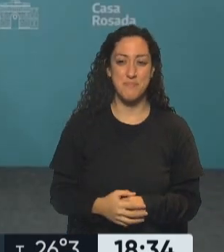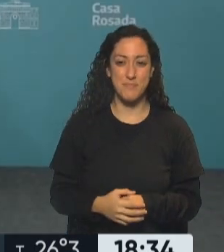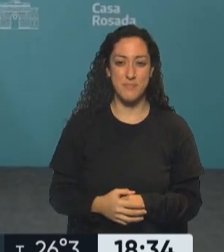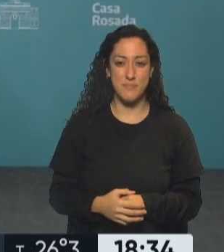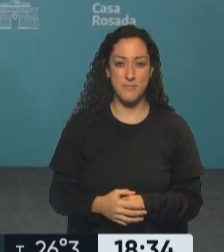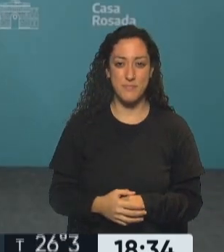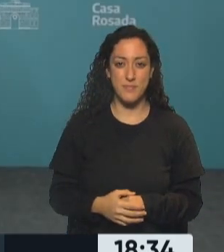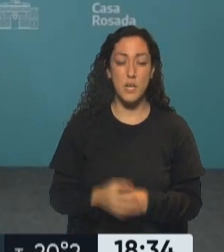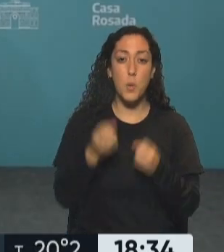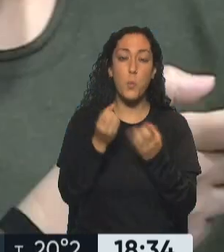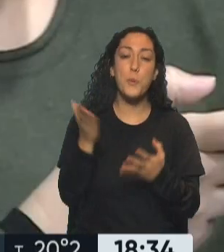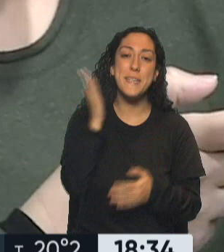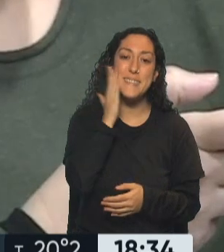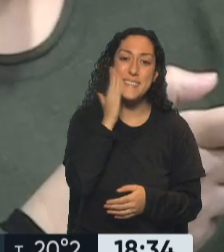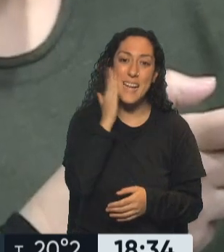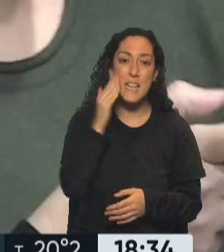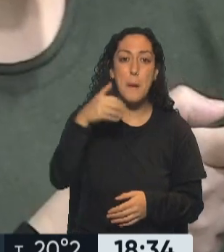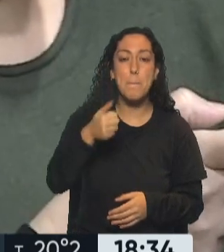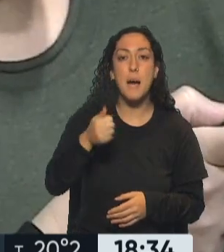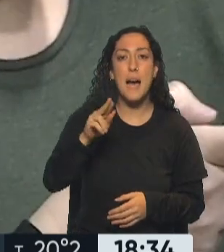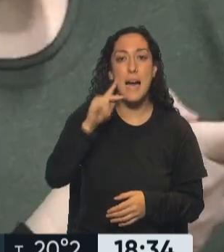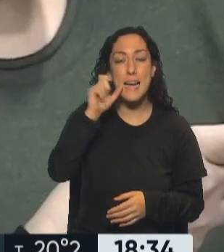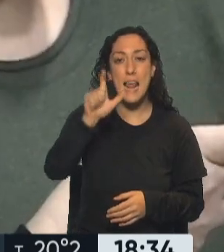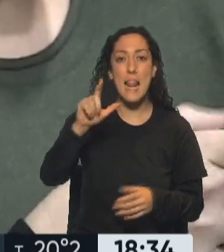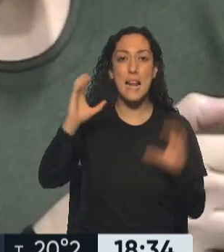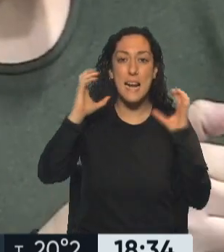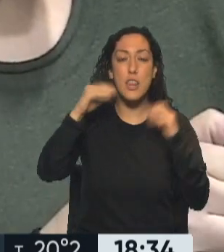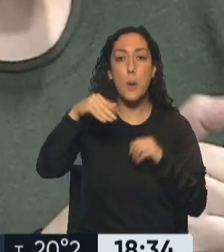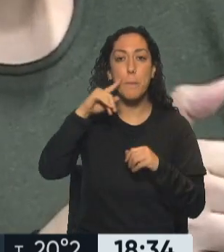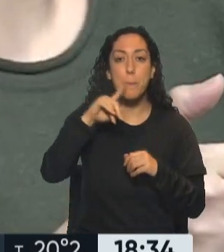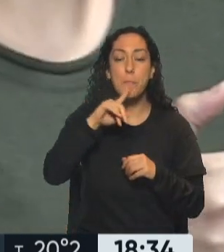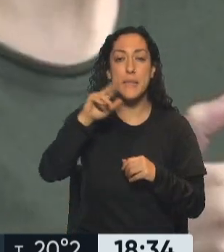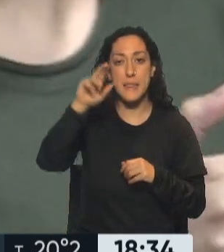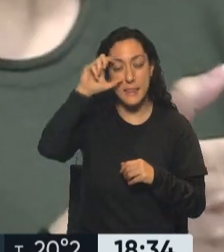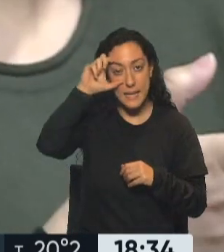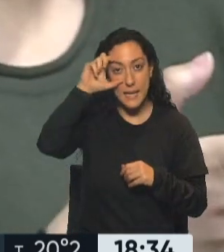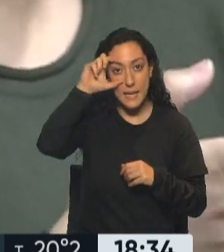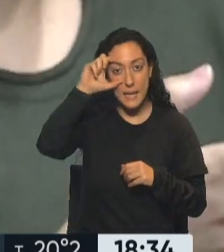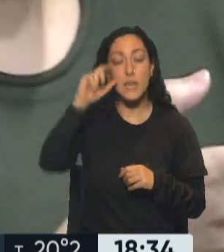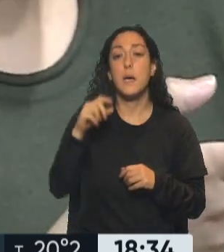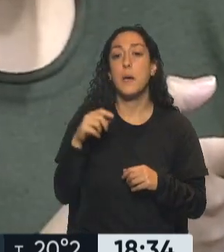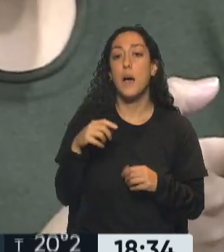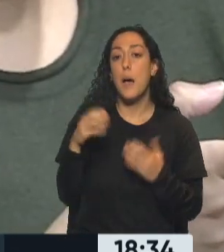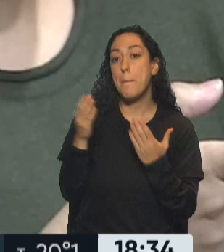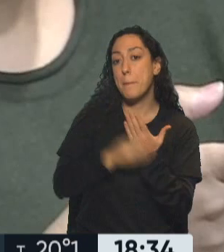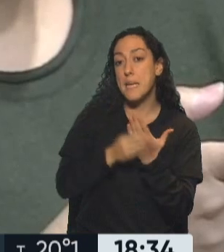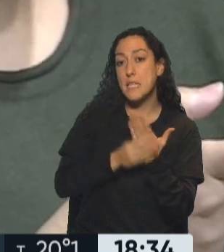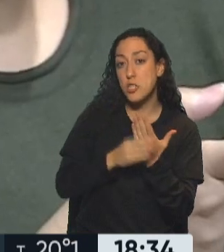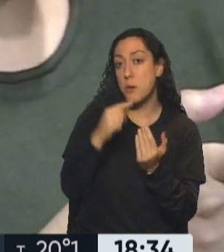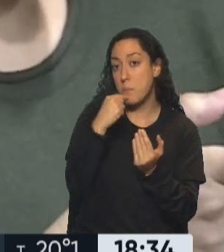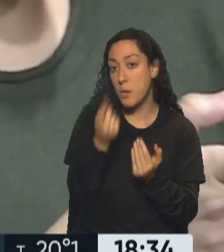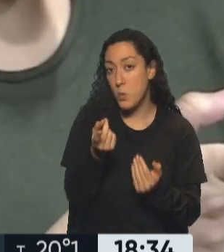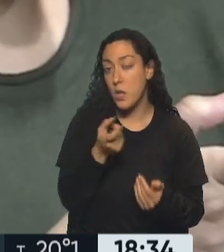Abrimos. Buenas tardes. Mariel Dilenarda, de Radio Mitre. Si me permite, gobernador, voy a ir con el ministro. Hay muchísima gente